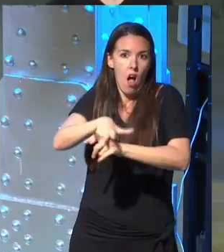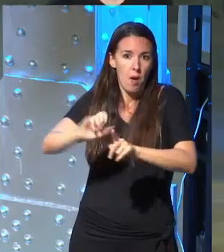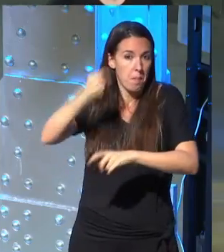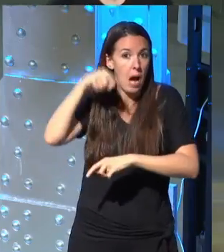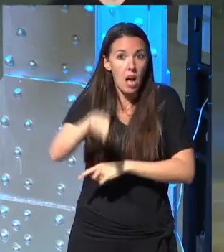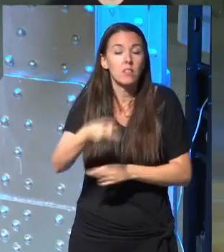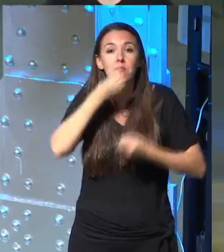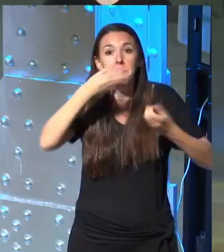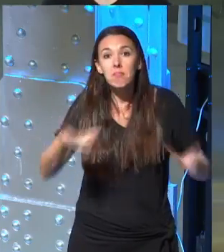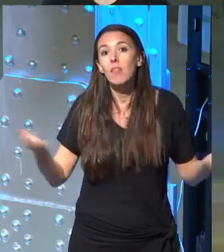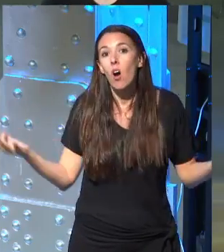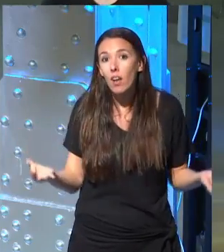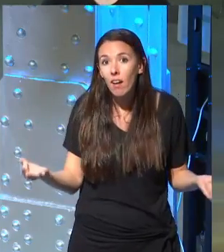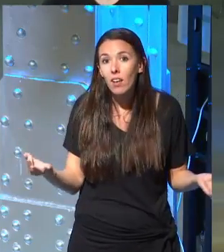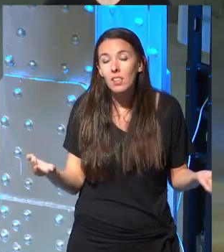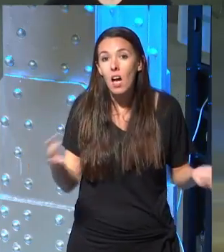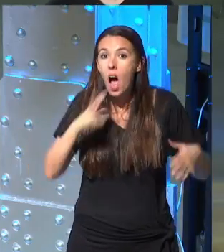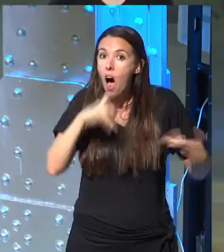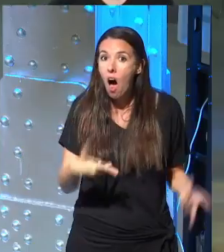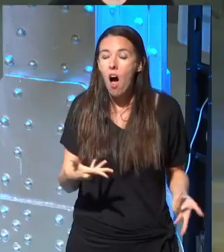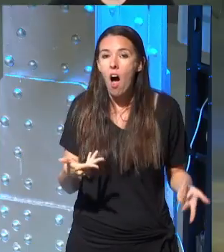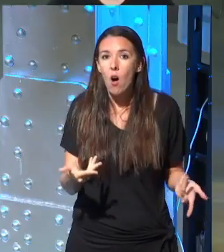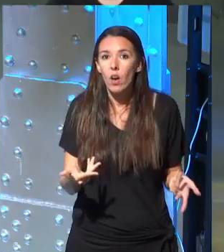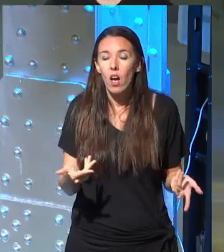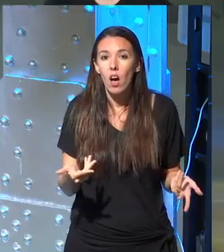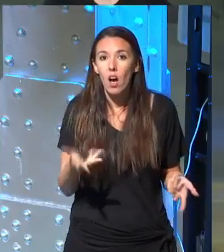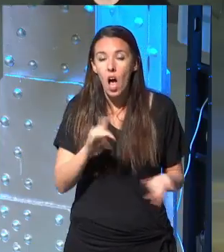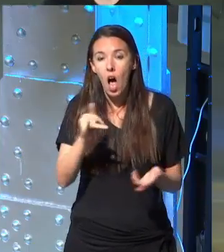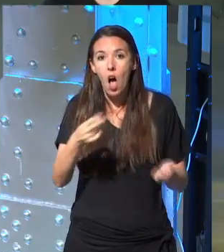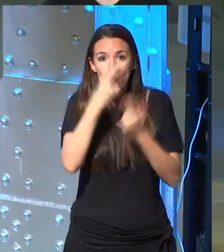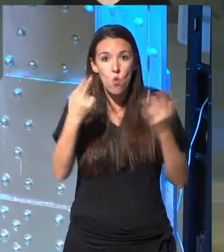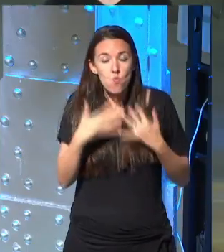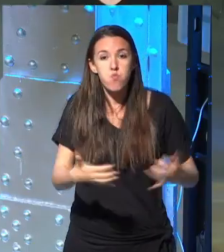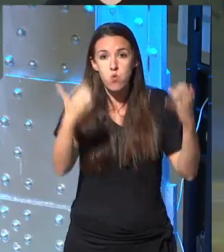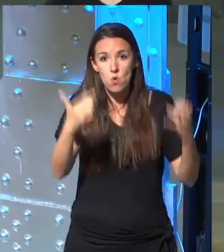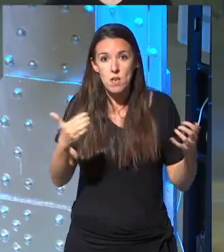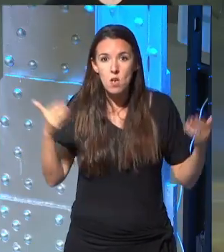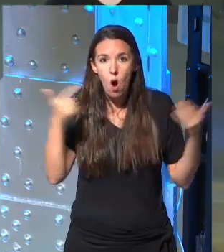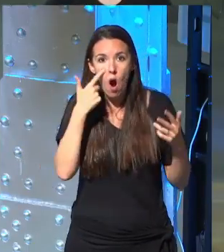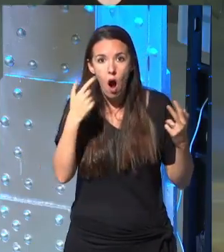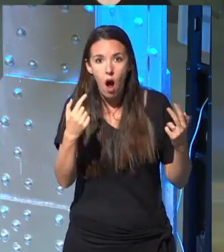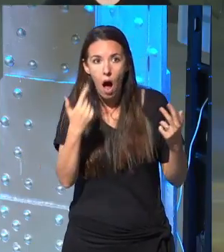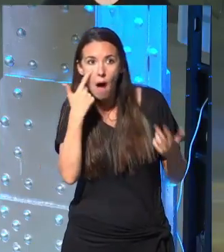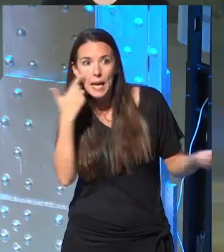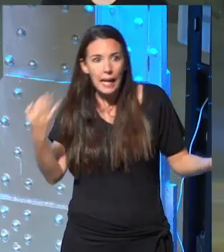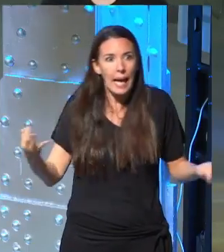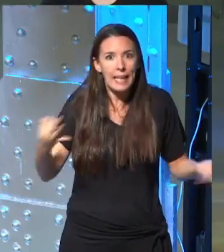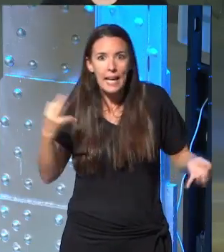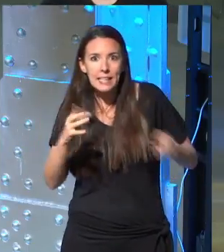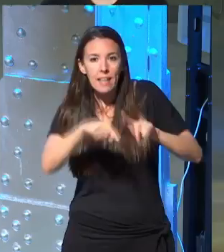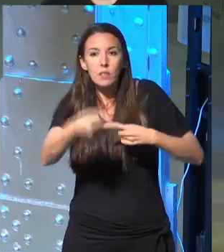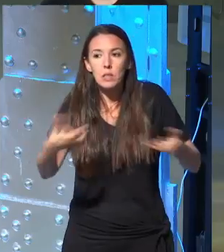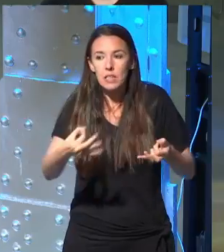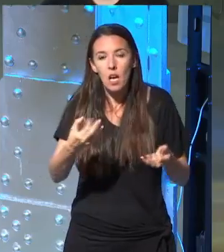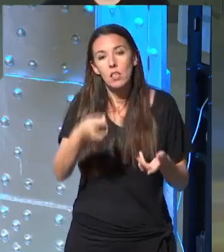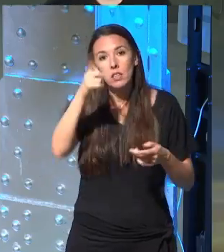lo bueno que tiene esto es que ahora, pues, tengo un público que está pendiente de ver lo que hago a continuación